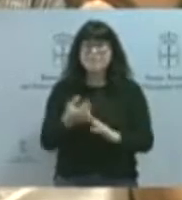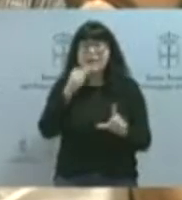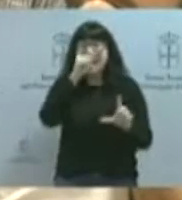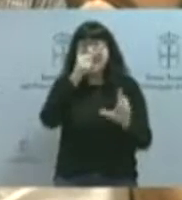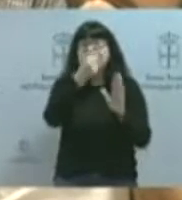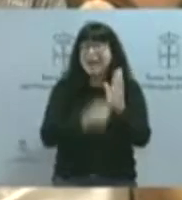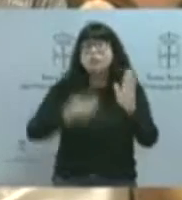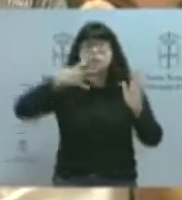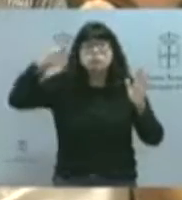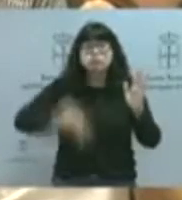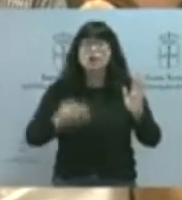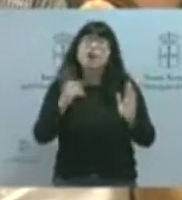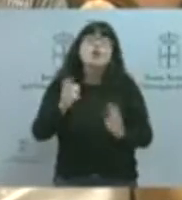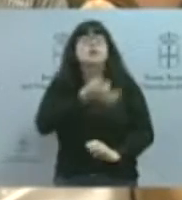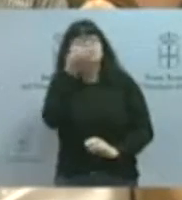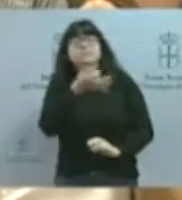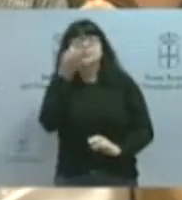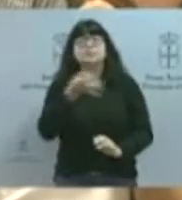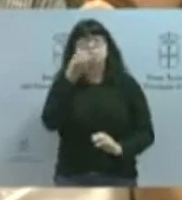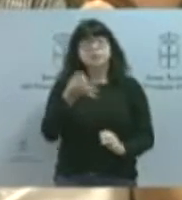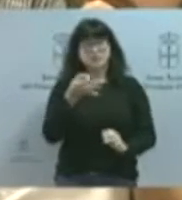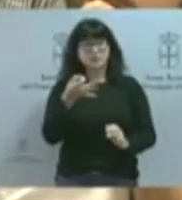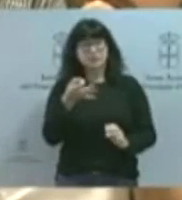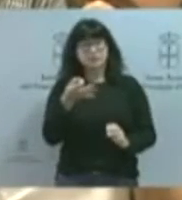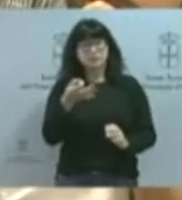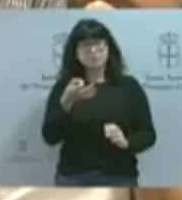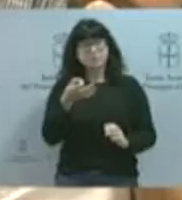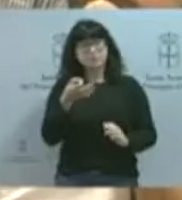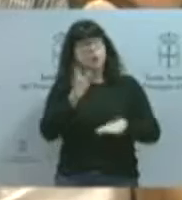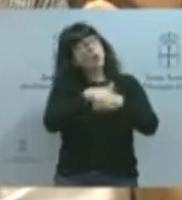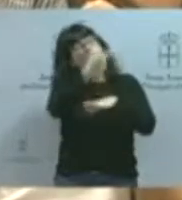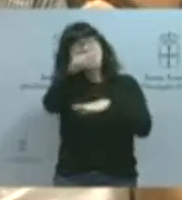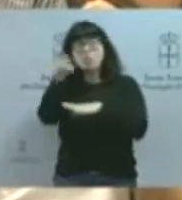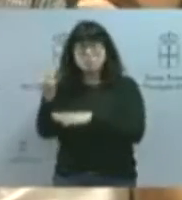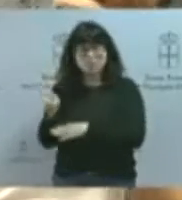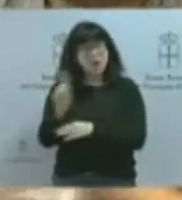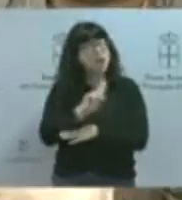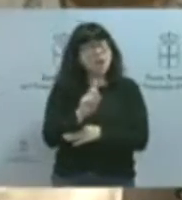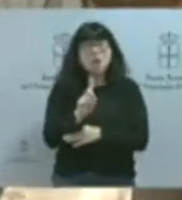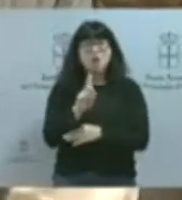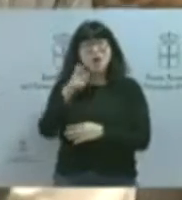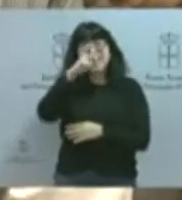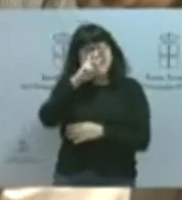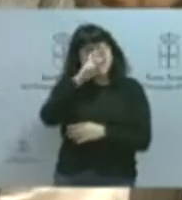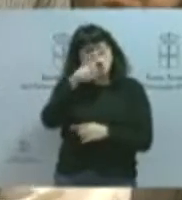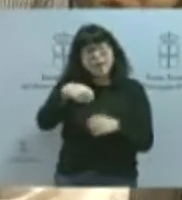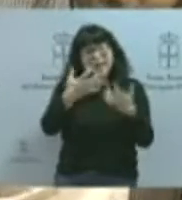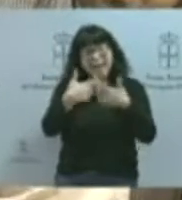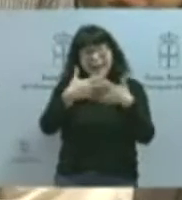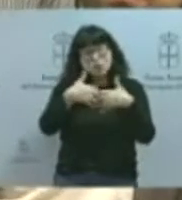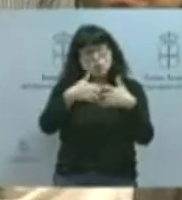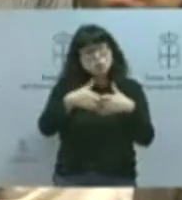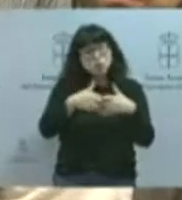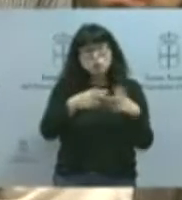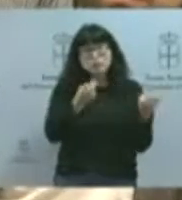busca soluciones irresponsables fuera, sin recordar que la desindustrialización de nuestra tierra fue una política de Estado